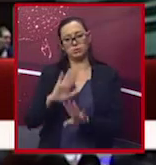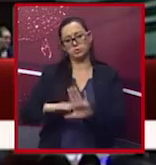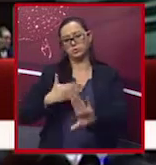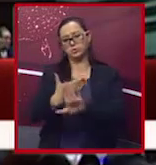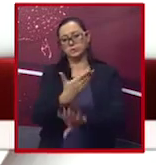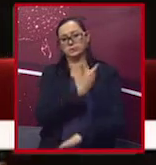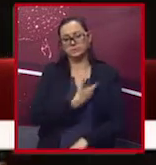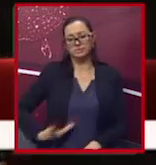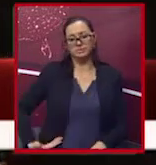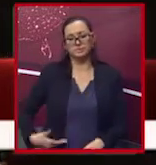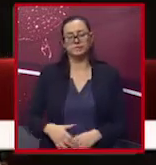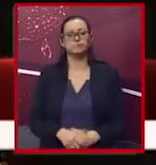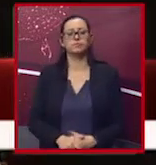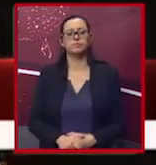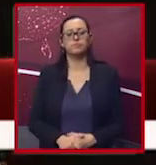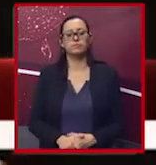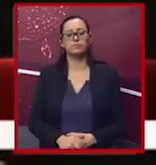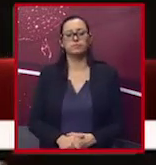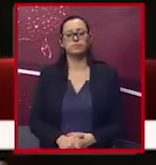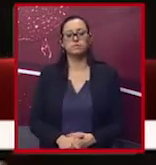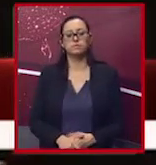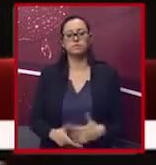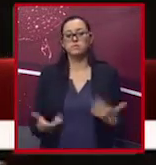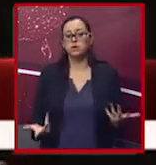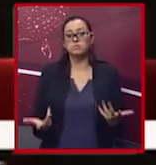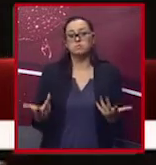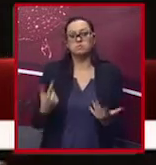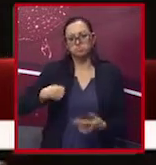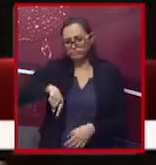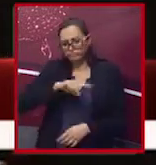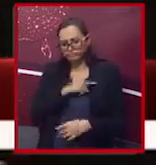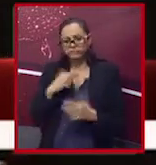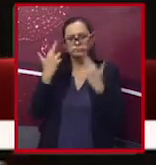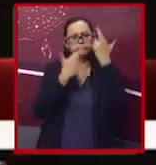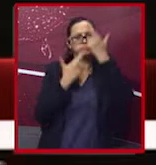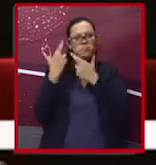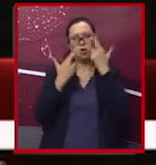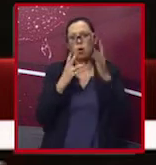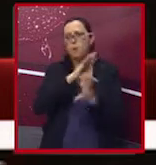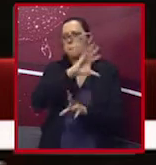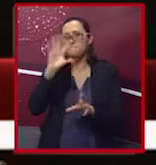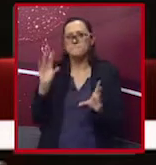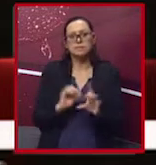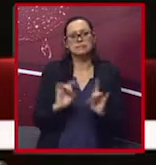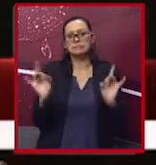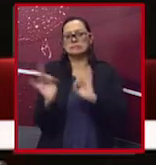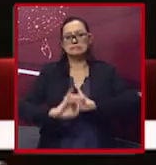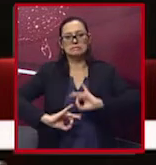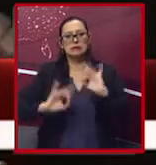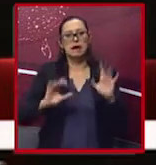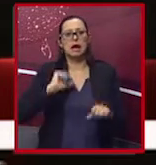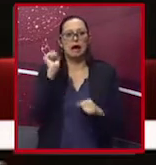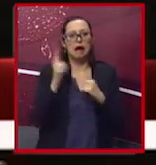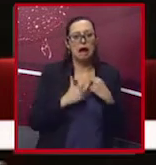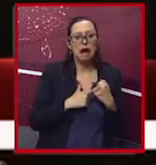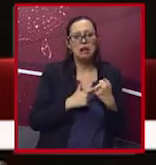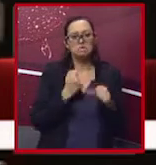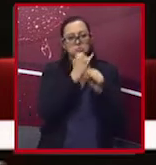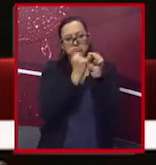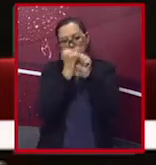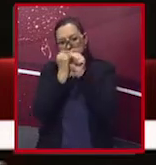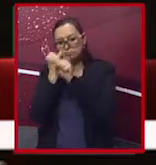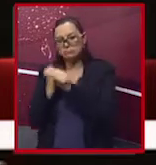República. Porque no nos fuimos al extremo de quitar y de permitir que bajo cualquier averiguación,